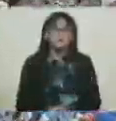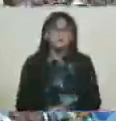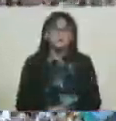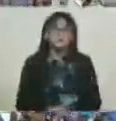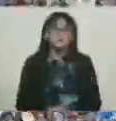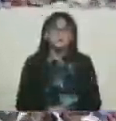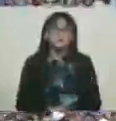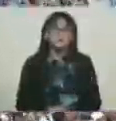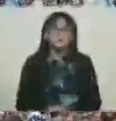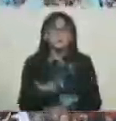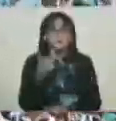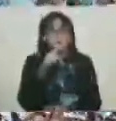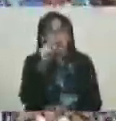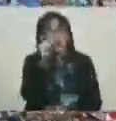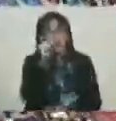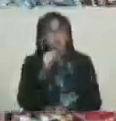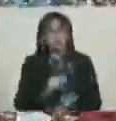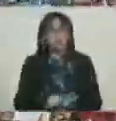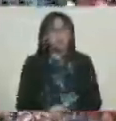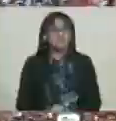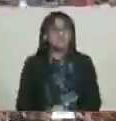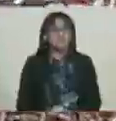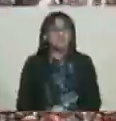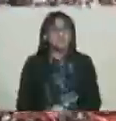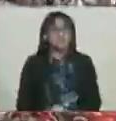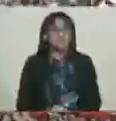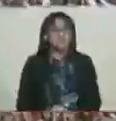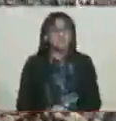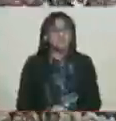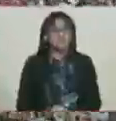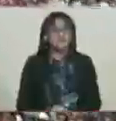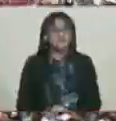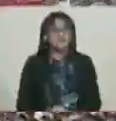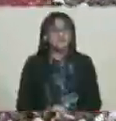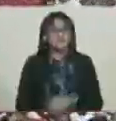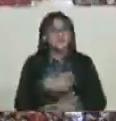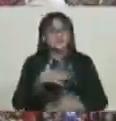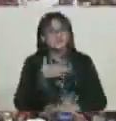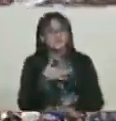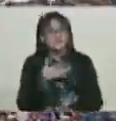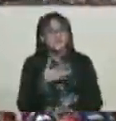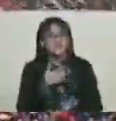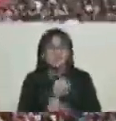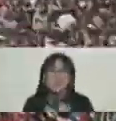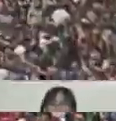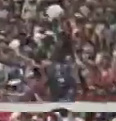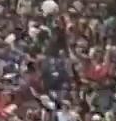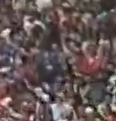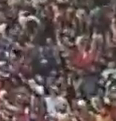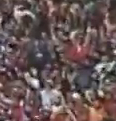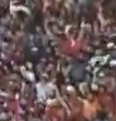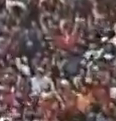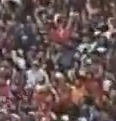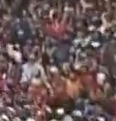yo soy un hombre movido por grandes sentimientos de amor